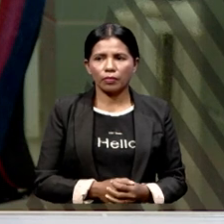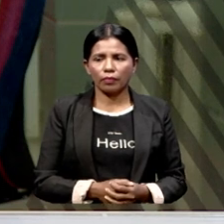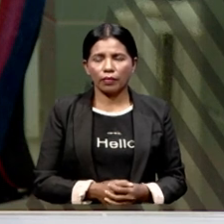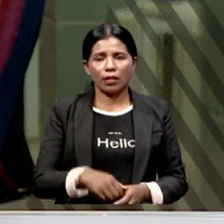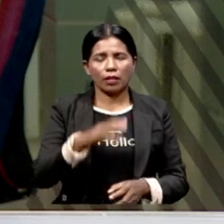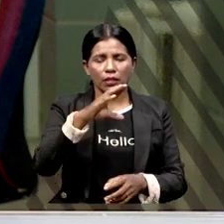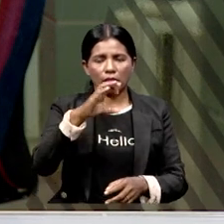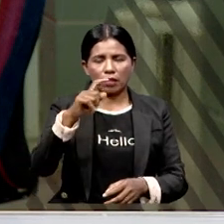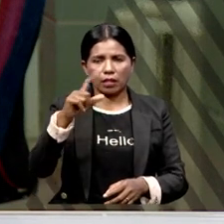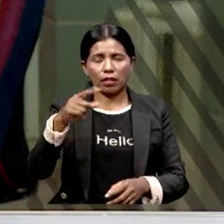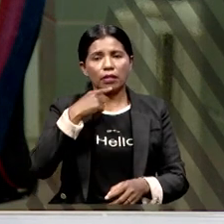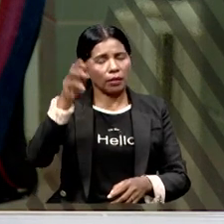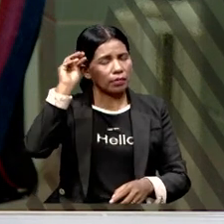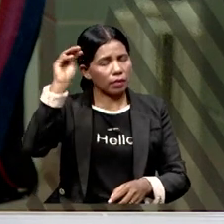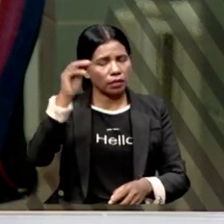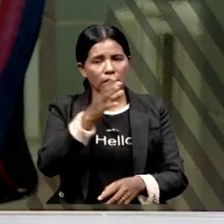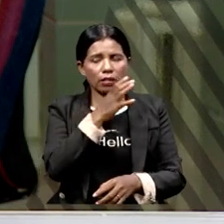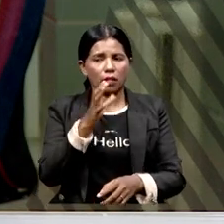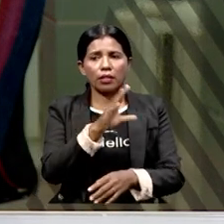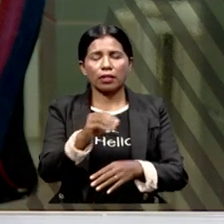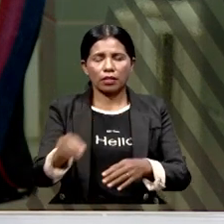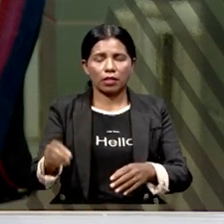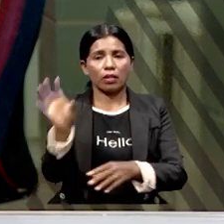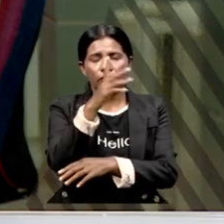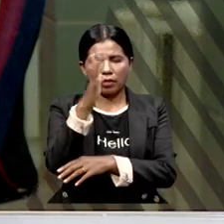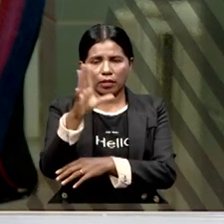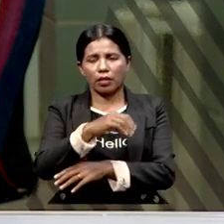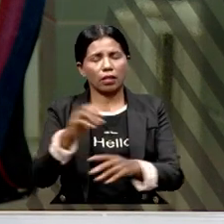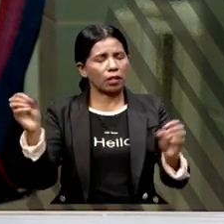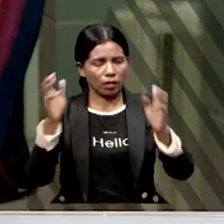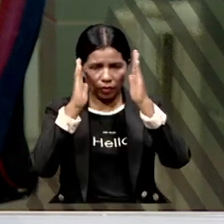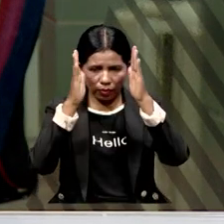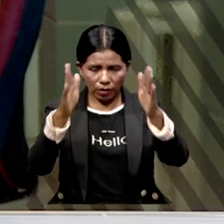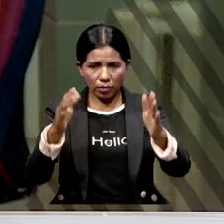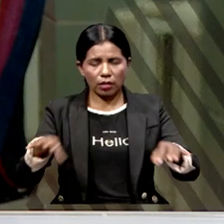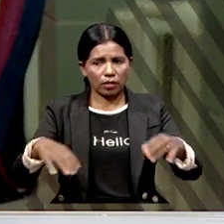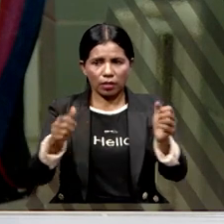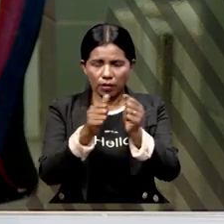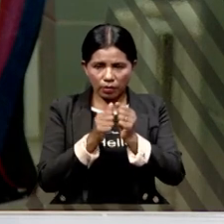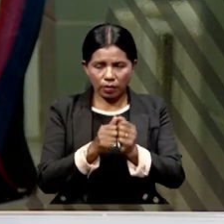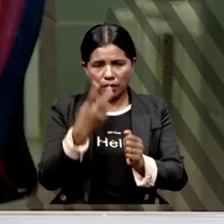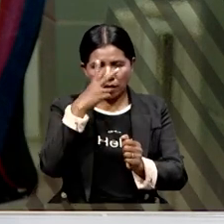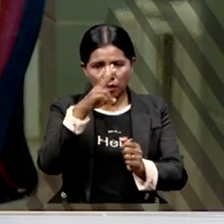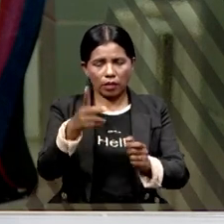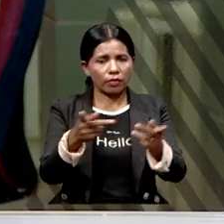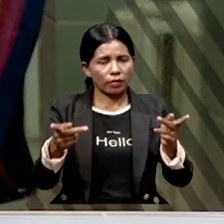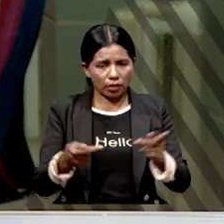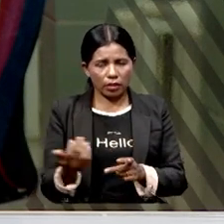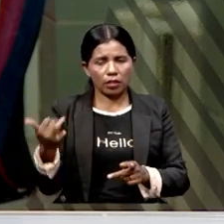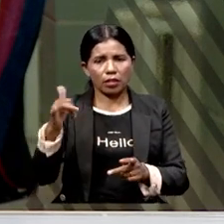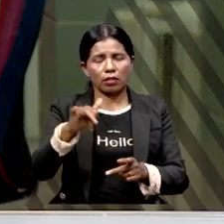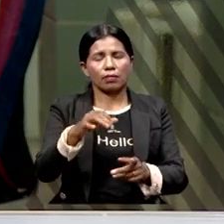Se sitúa el consejero Ministerio de Agricultura, Pecuaria y Pesca en la Floresta, la necesidad de los servicios a mutuo, cotizar área potencial para